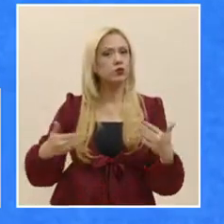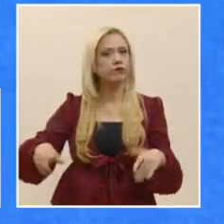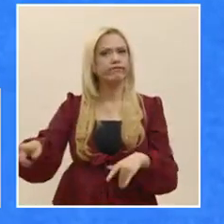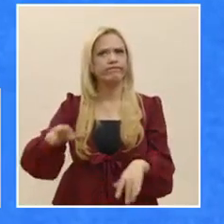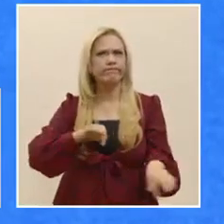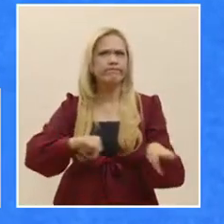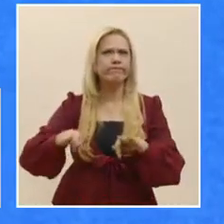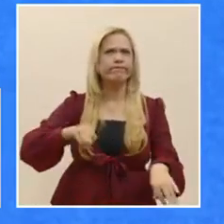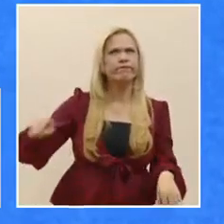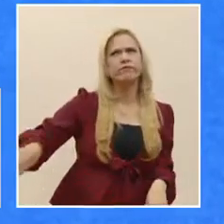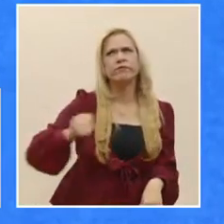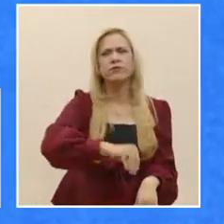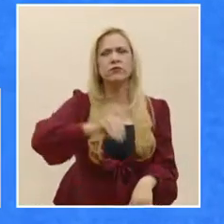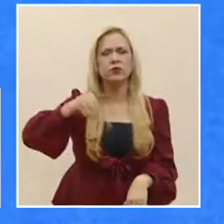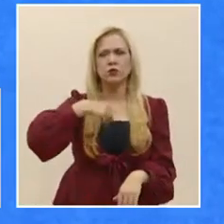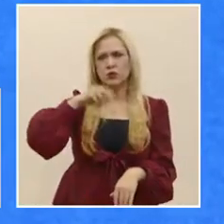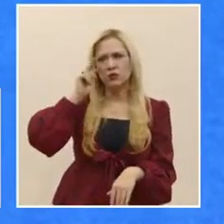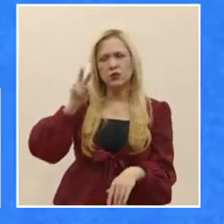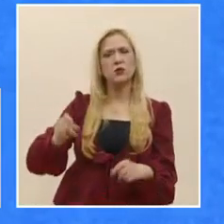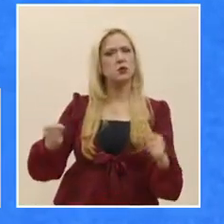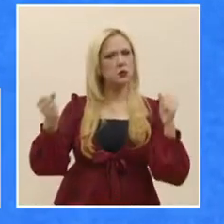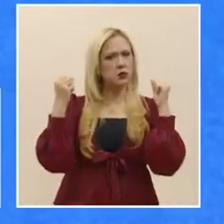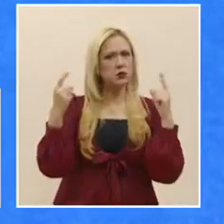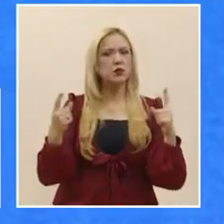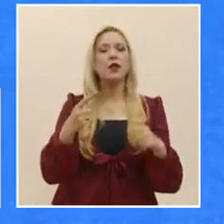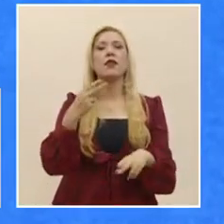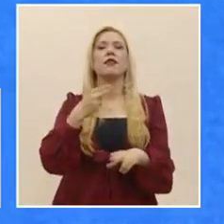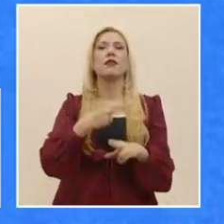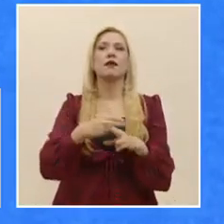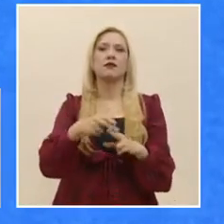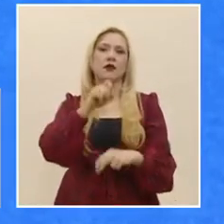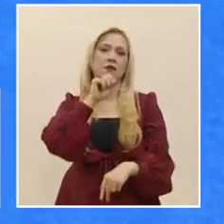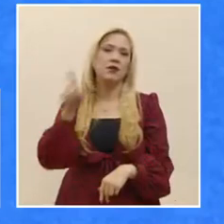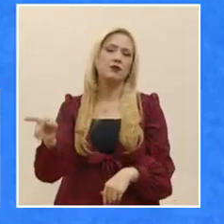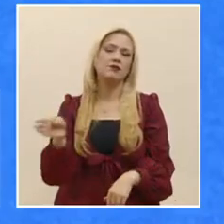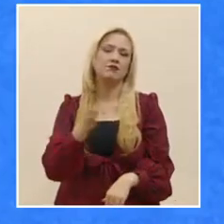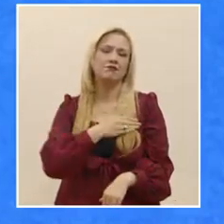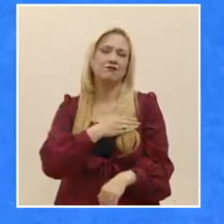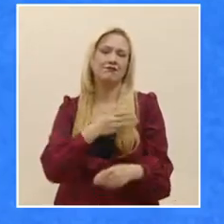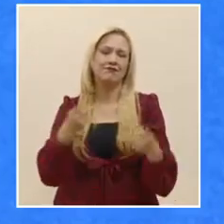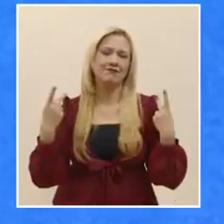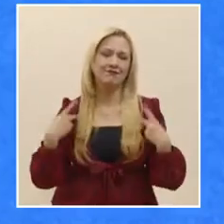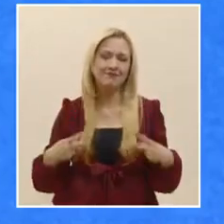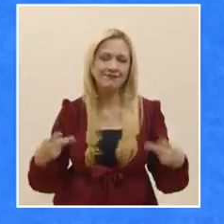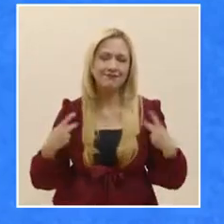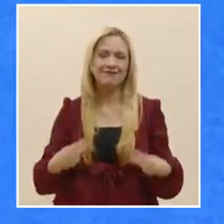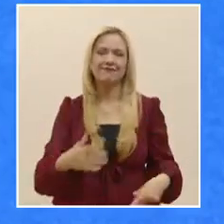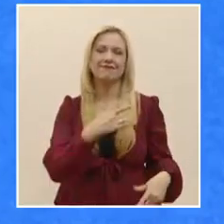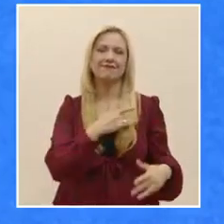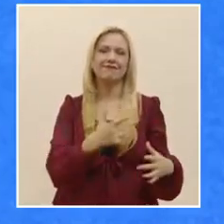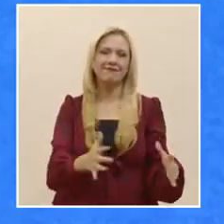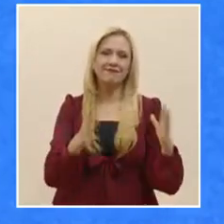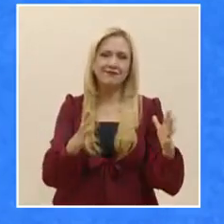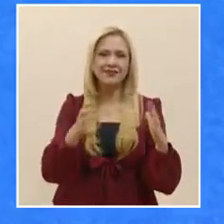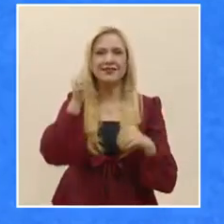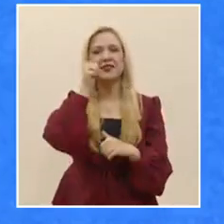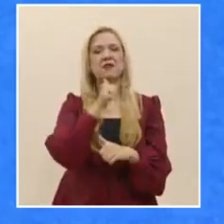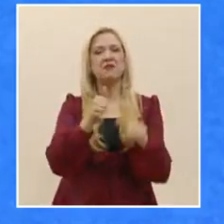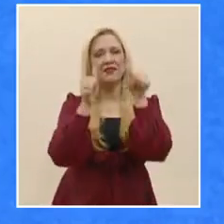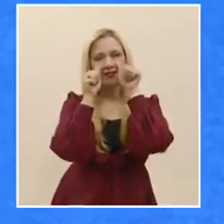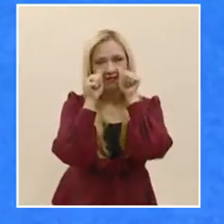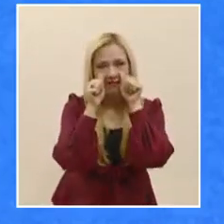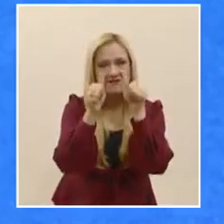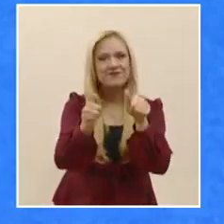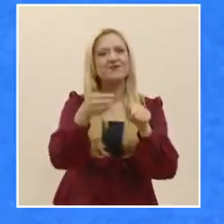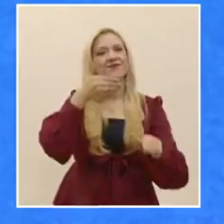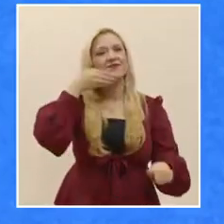profesionales, quisiera también destacar su calidad humana, su capacidad para escuchar y